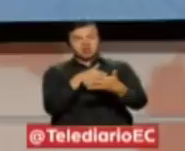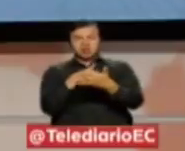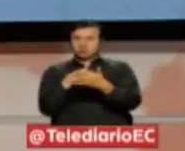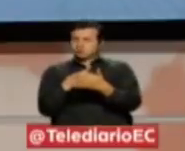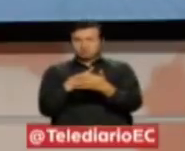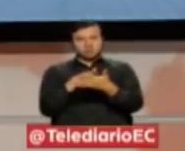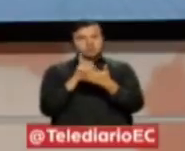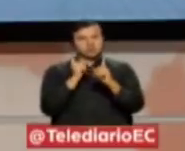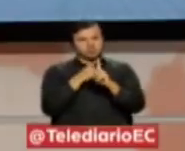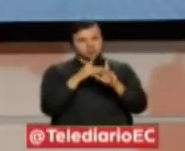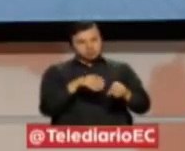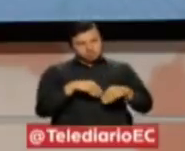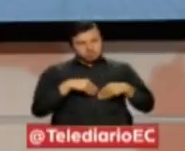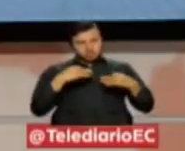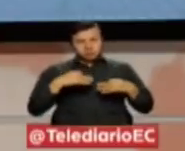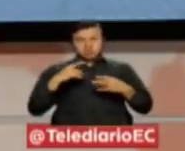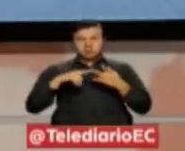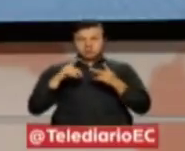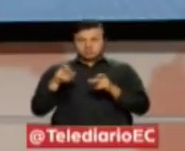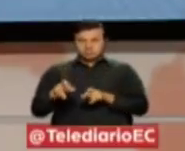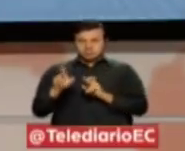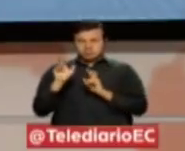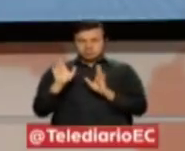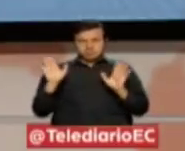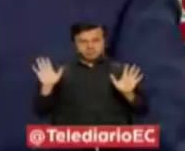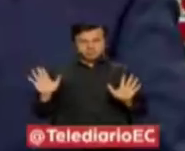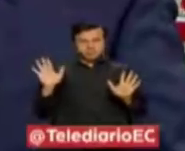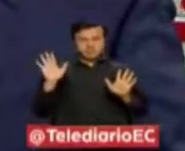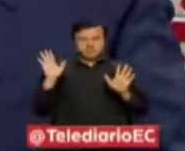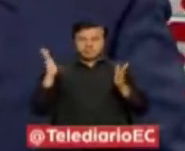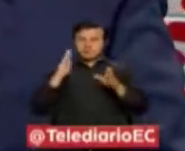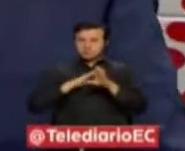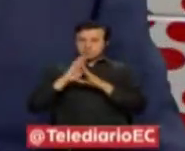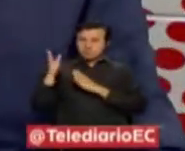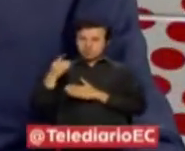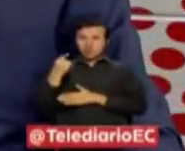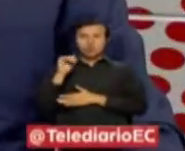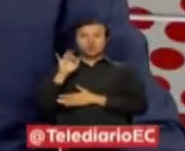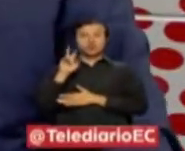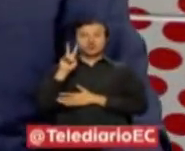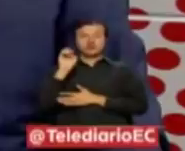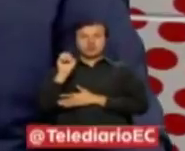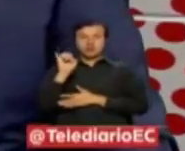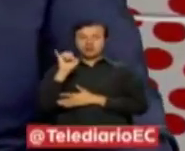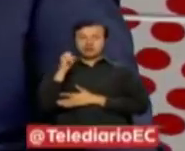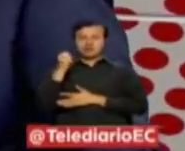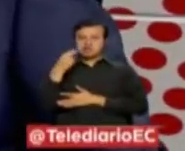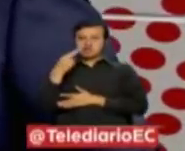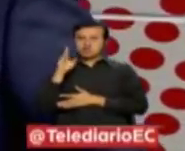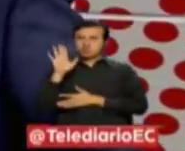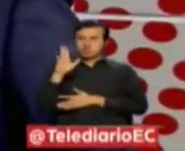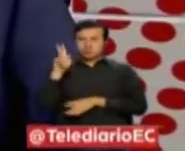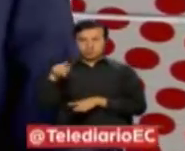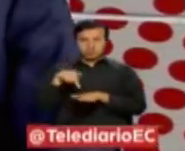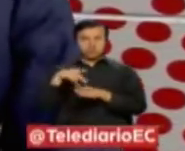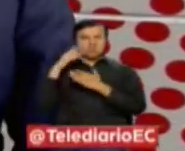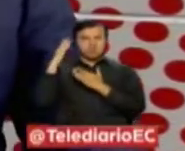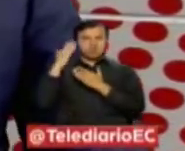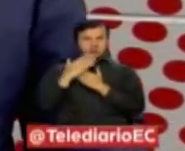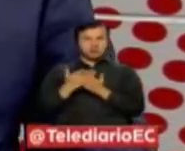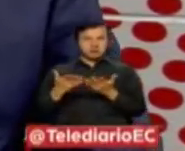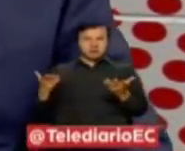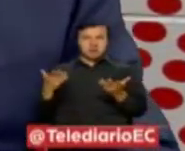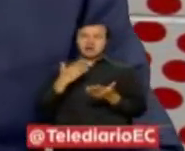es la tolerancia y otra cosa es la permisividad. Nuestro invitado esta mañana, Gustavo Ish, consultor político, gracias por